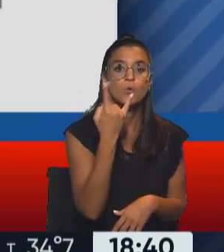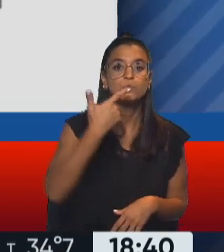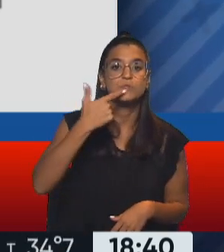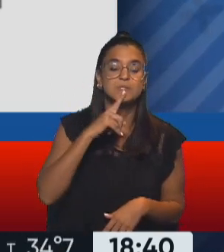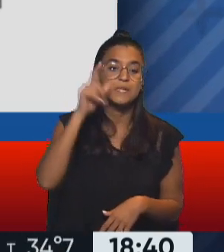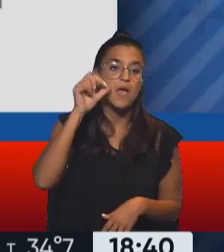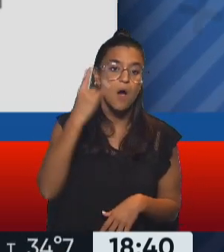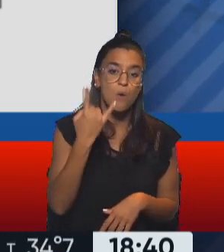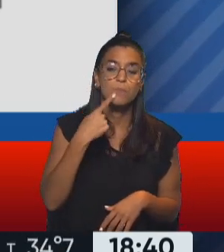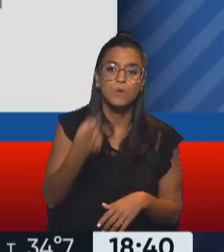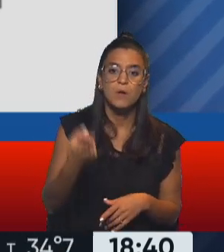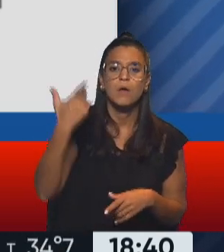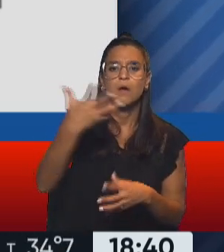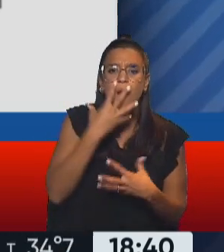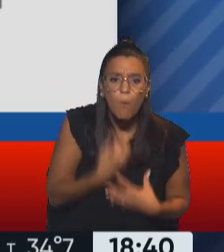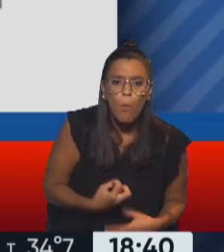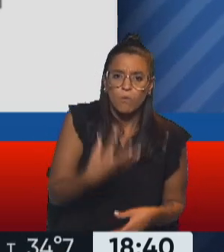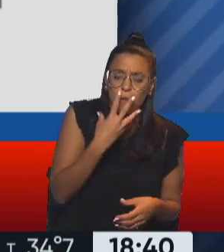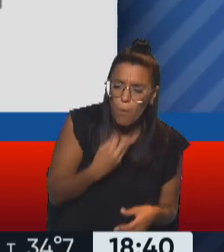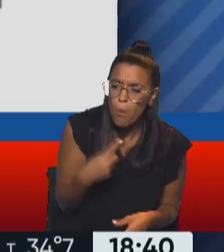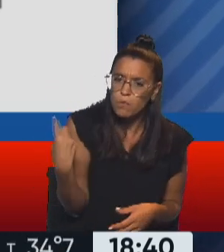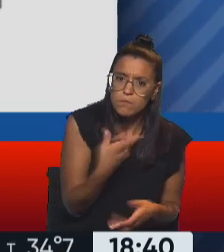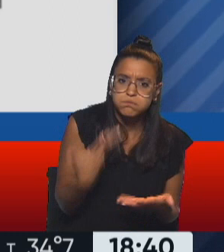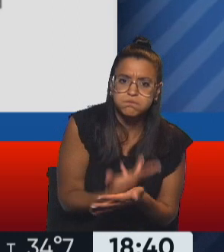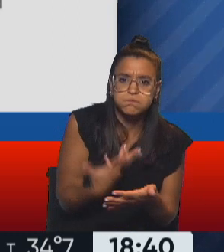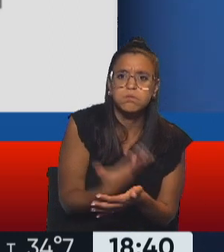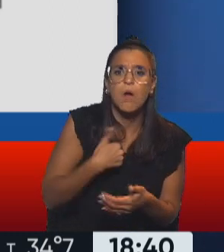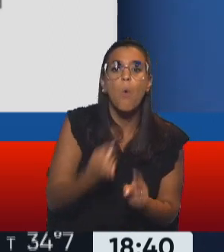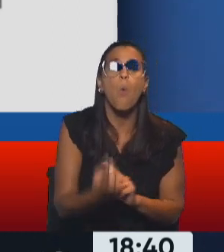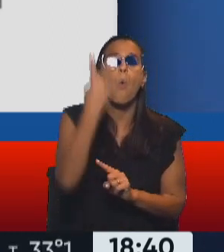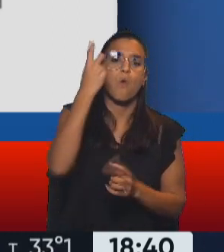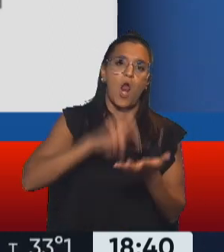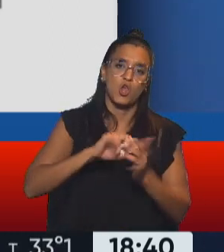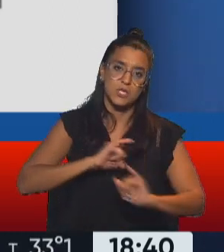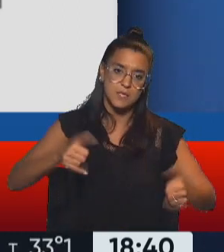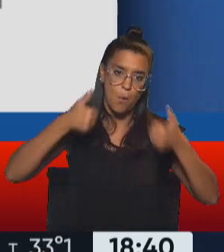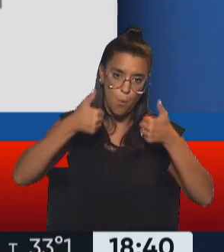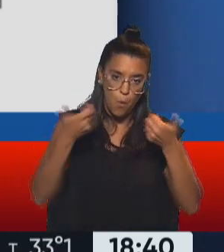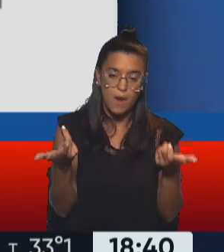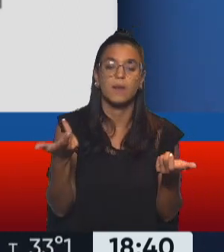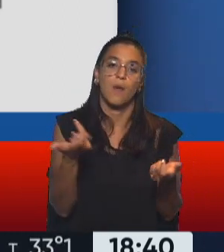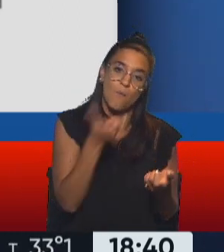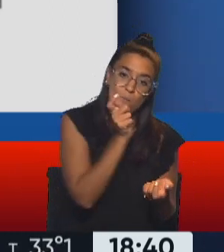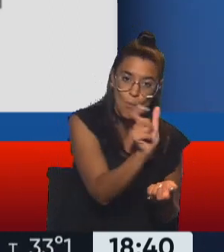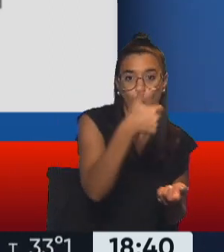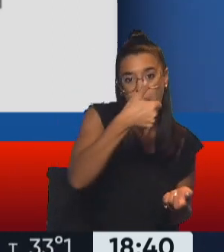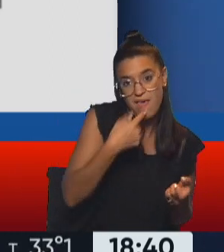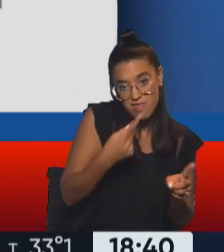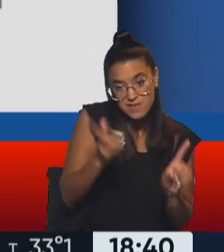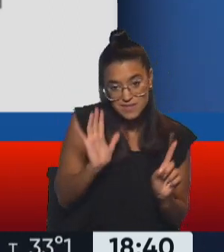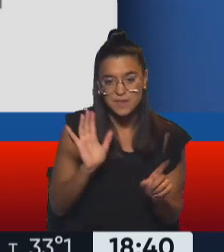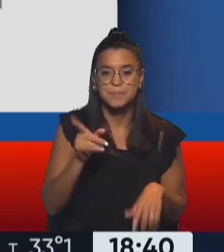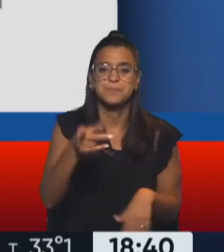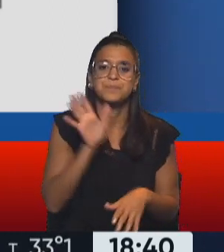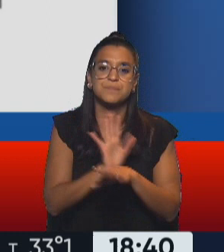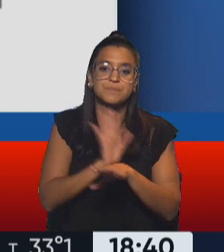frente a las múltiples fuentes de angustia que nos afectan a los argentinos. Hemos tenido una buena noticia, ahí aparece otro adjetivo, buena noticia, que